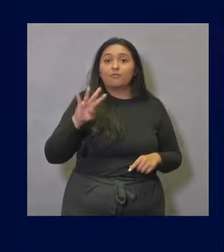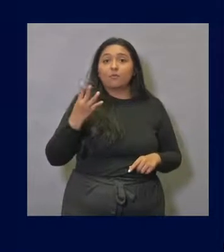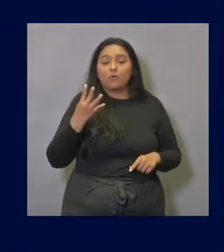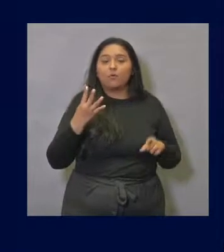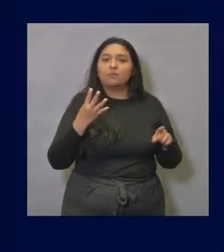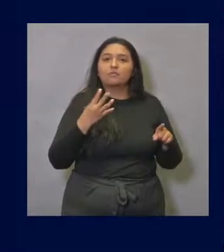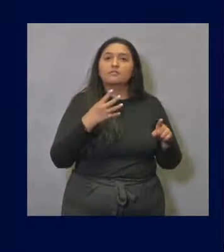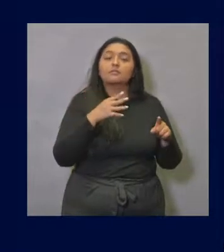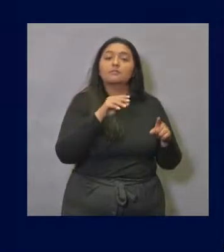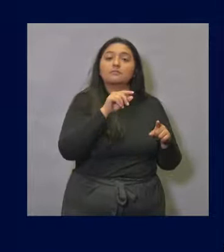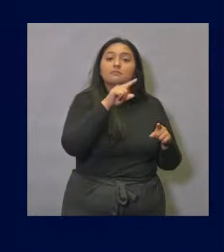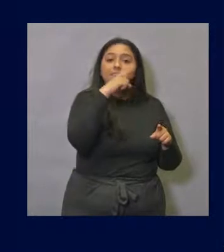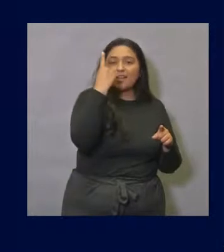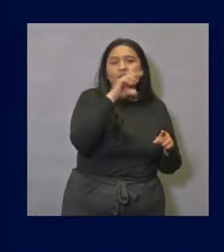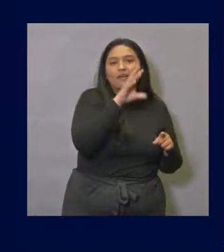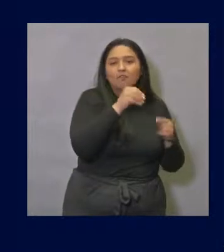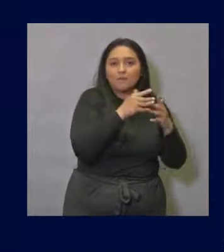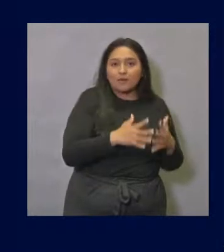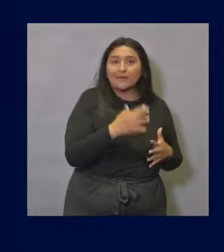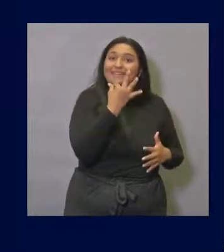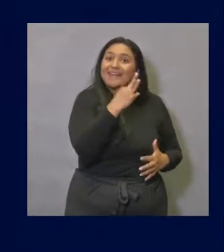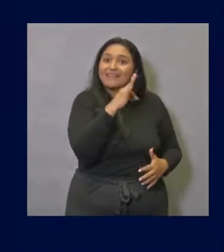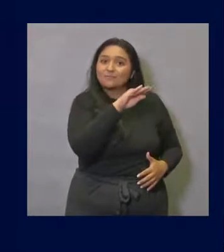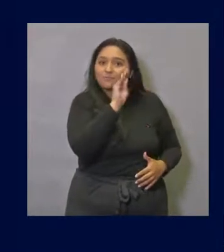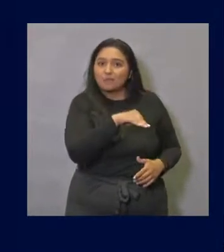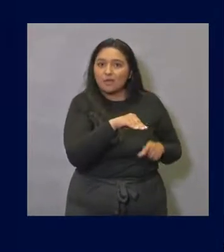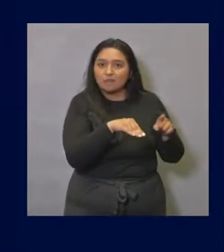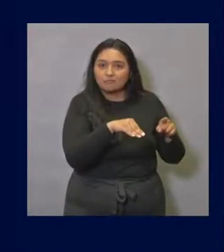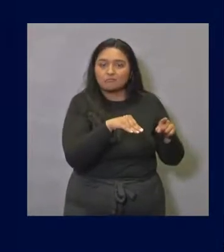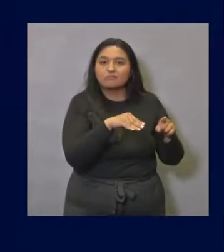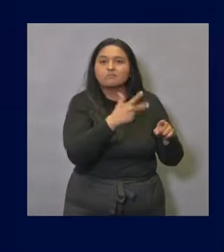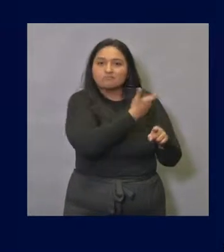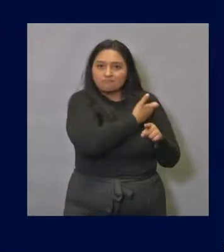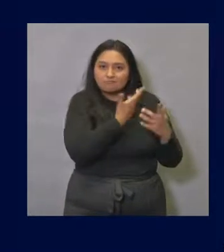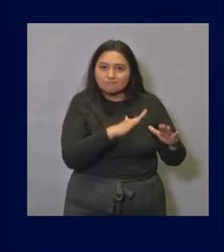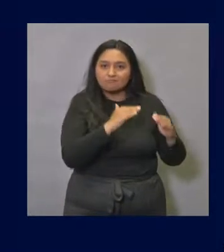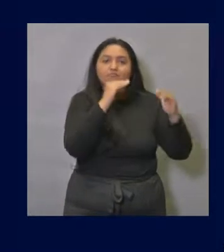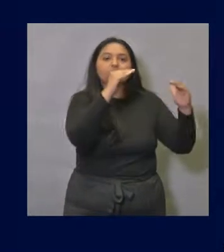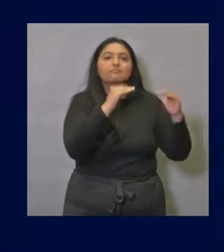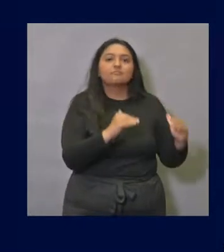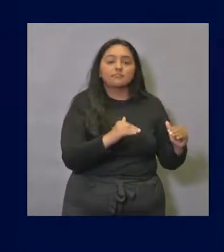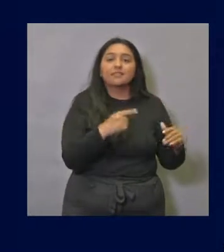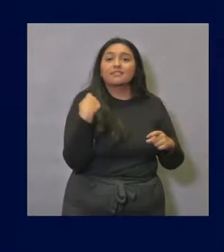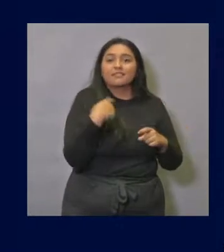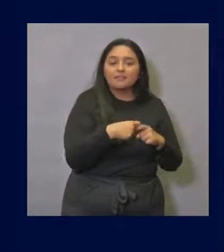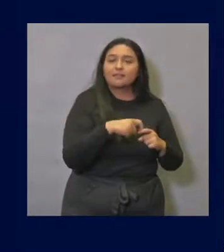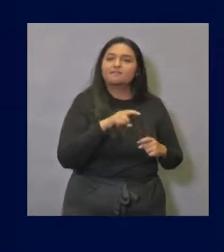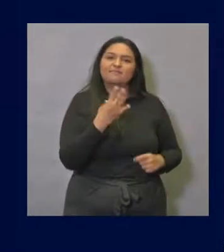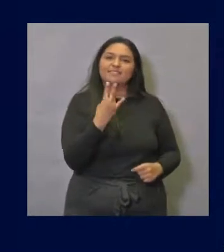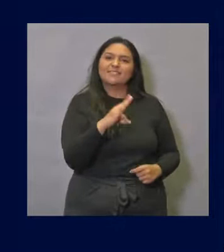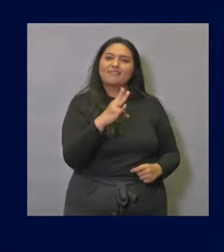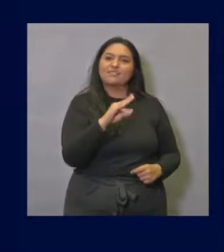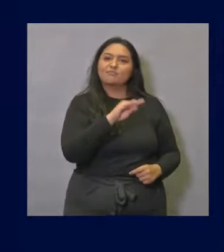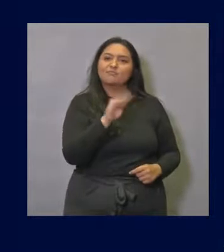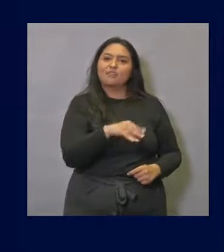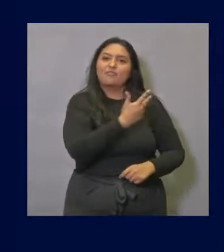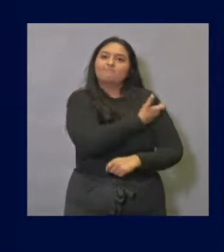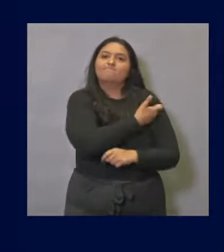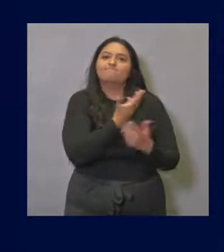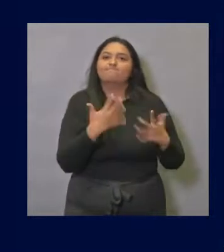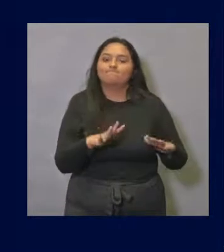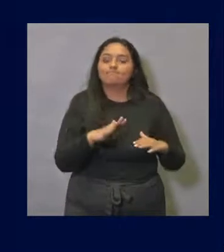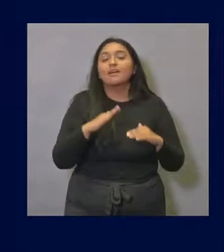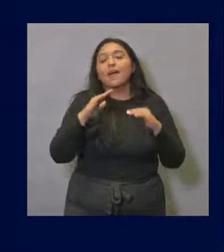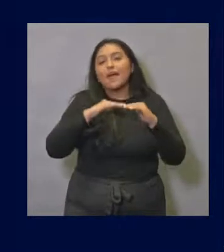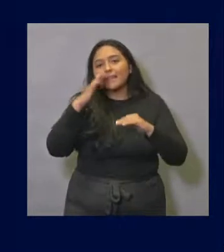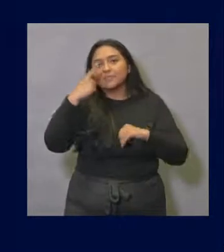19% de los hombres afroamericanos en el condado de Los Ángeles y el 17% de los hombres latinos habían recibido al menos